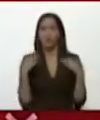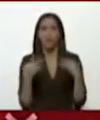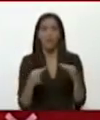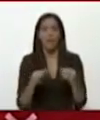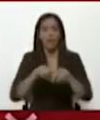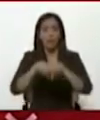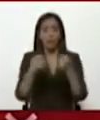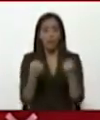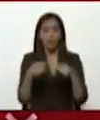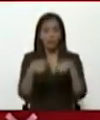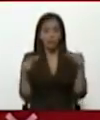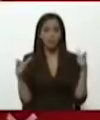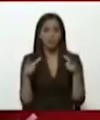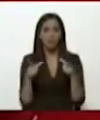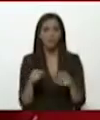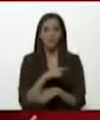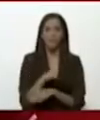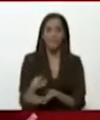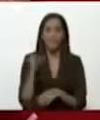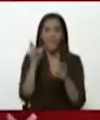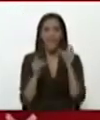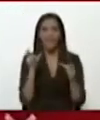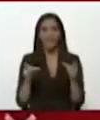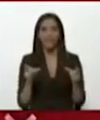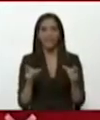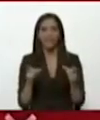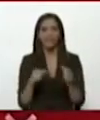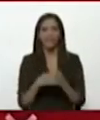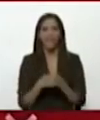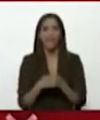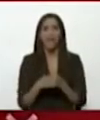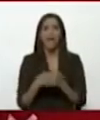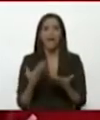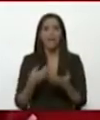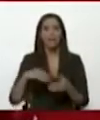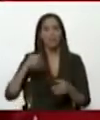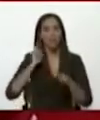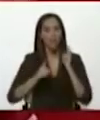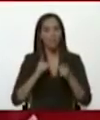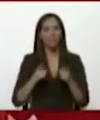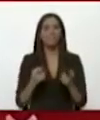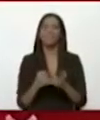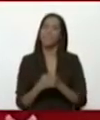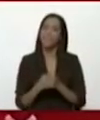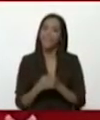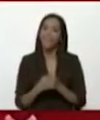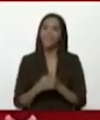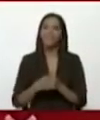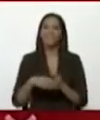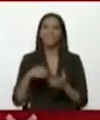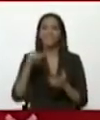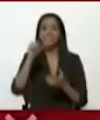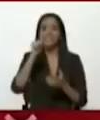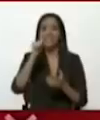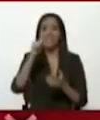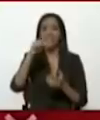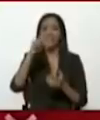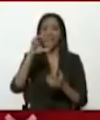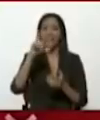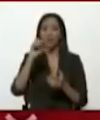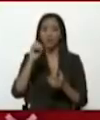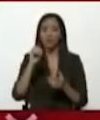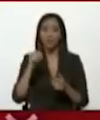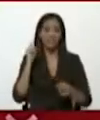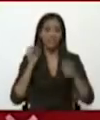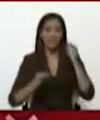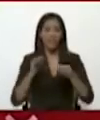esquema de mandar a la gente al cuartel San Carlos, a la policía, a los tribunales militares. ¿Por qué? Porque